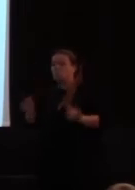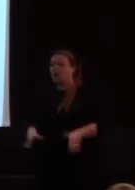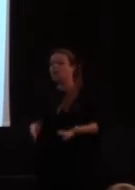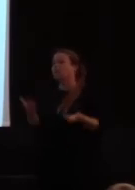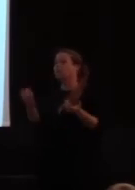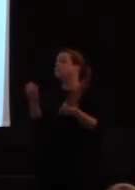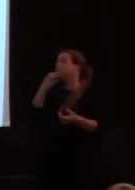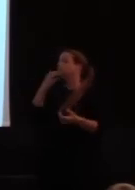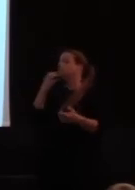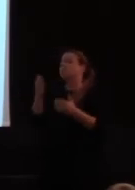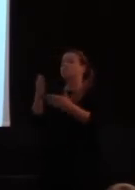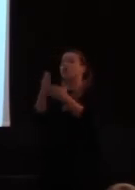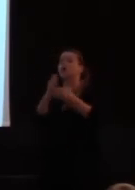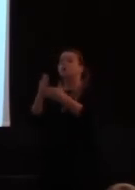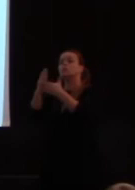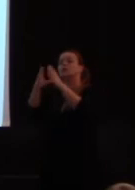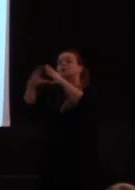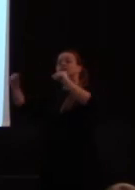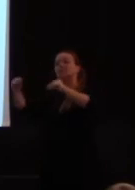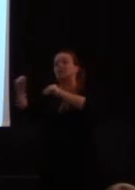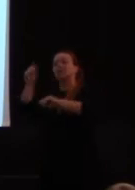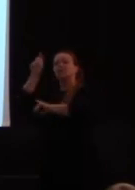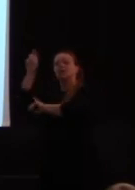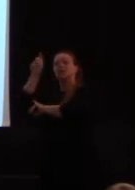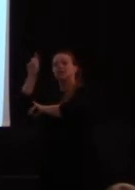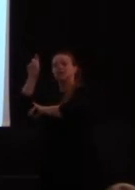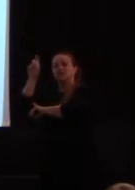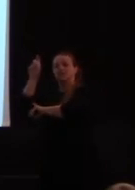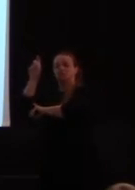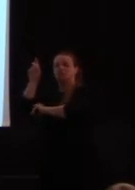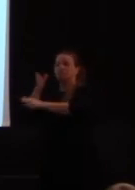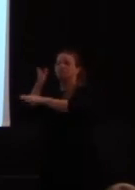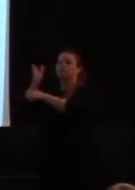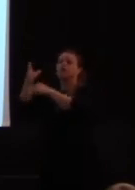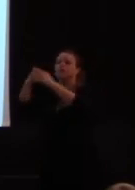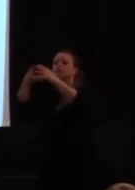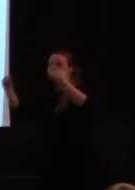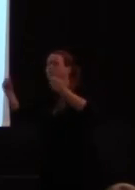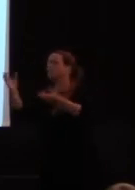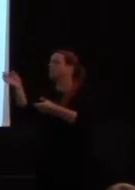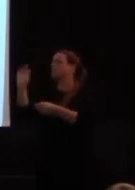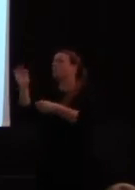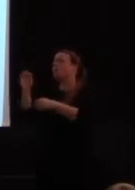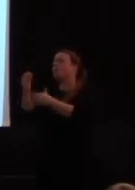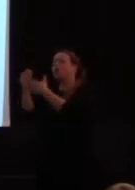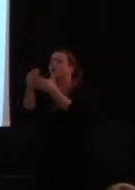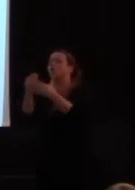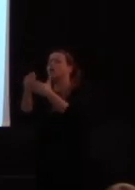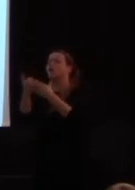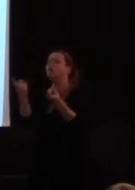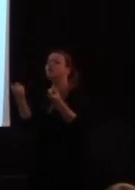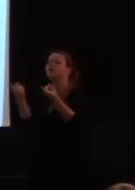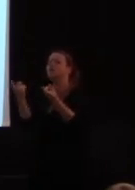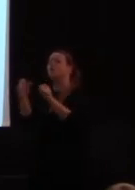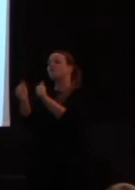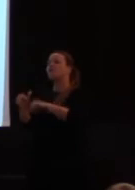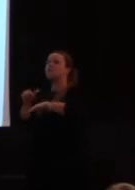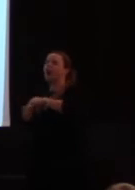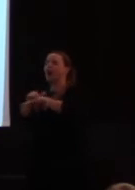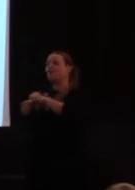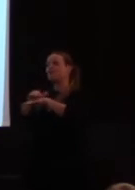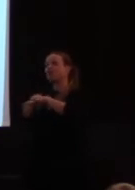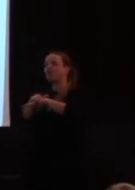de magisterio cuando van a las facultades, ¿no? Y cuando van a las escuelas, que van a tener amigos que los chavales no les hacen